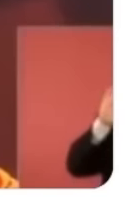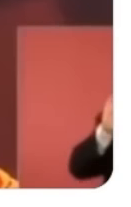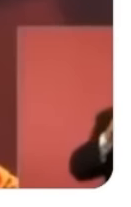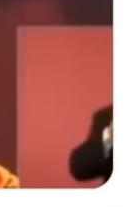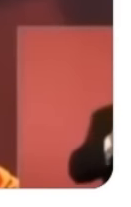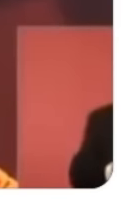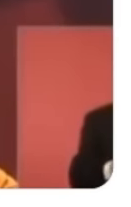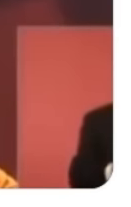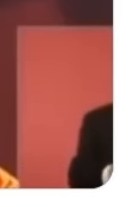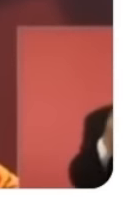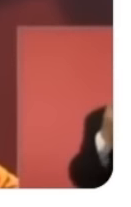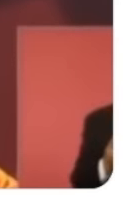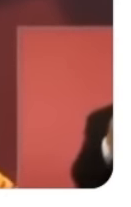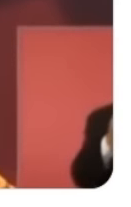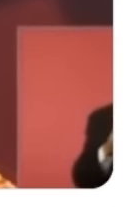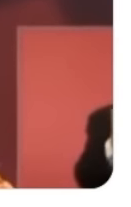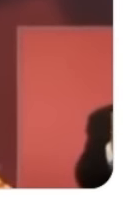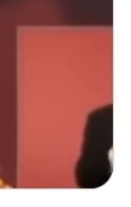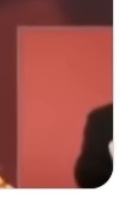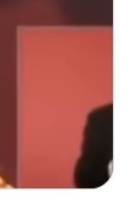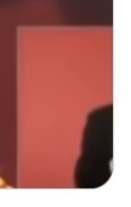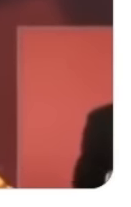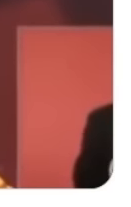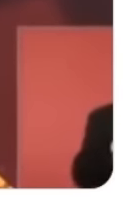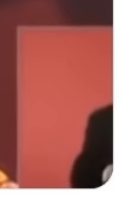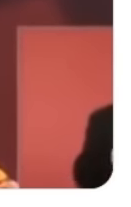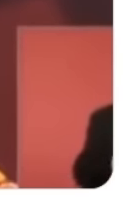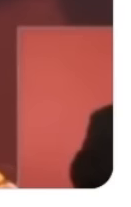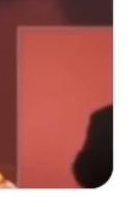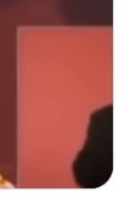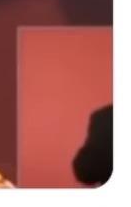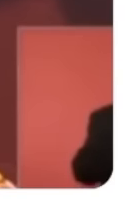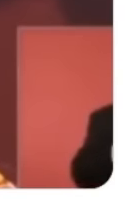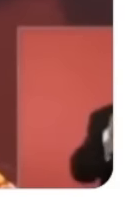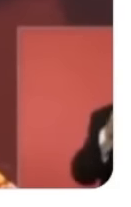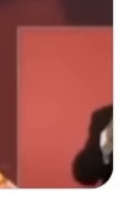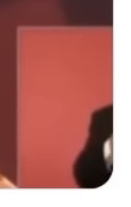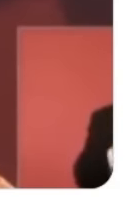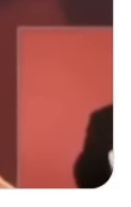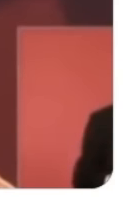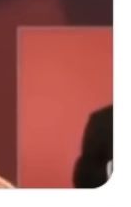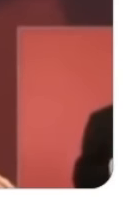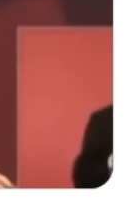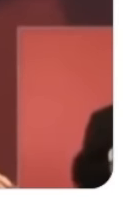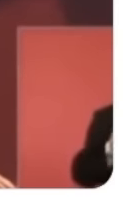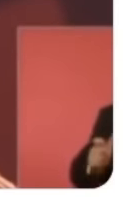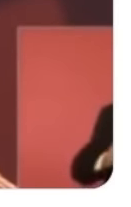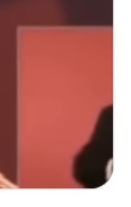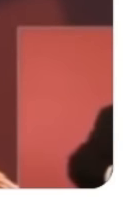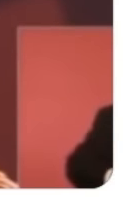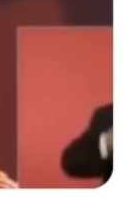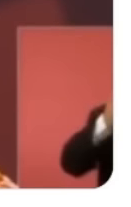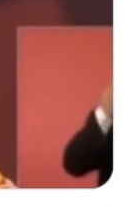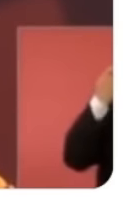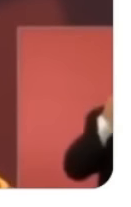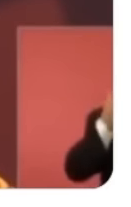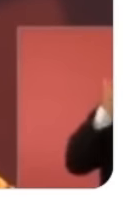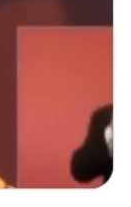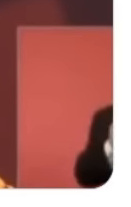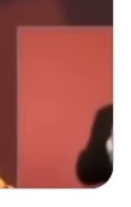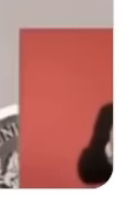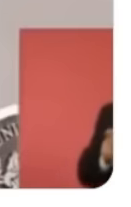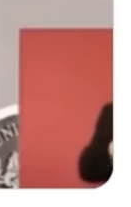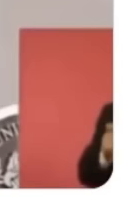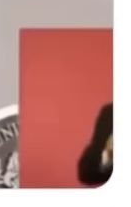que el 1 de julio de este mismo año se esté pagando la primera pensión